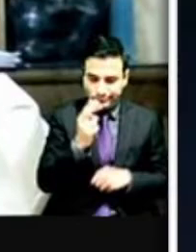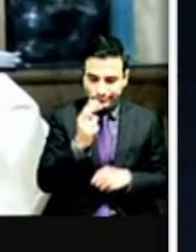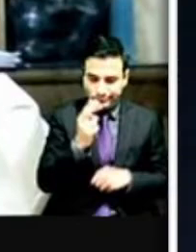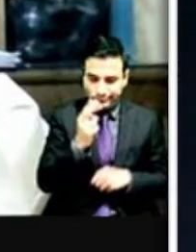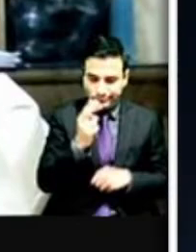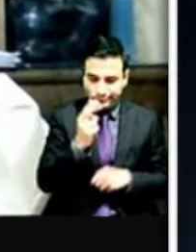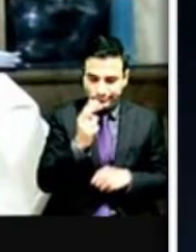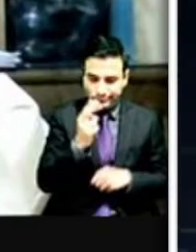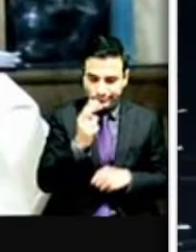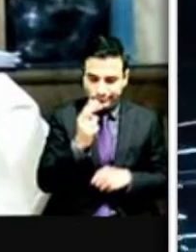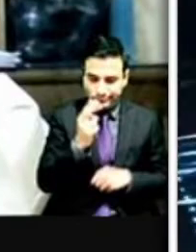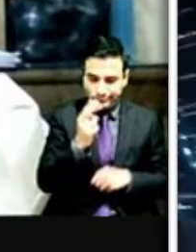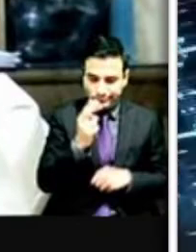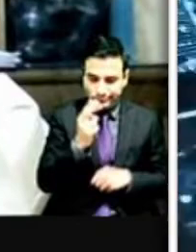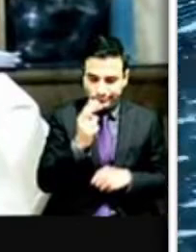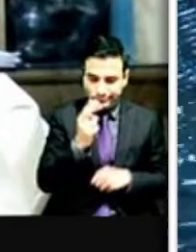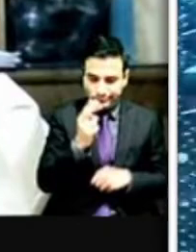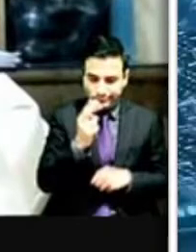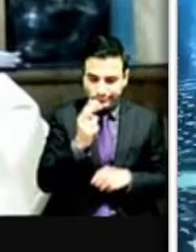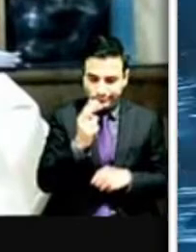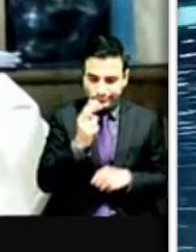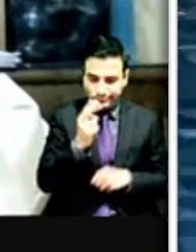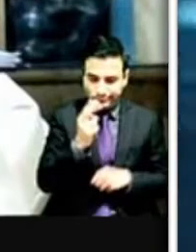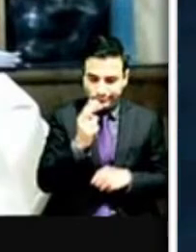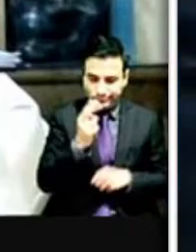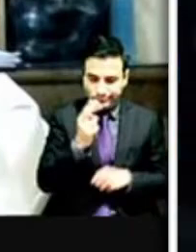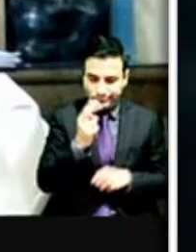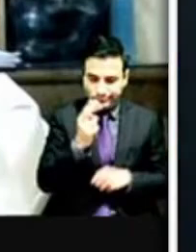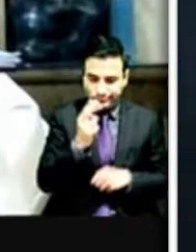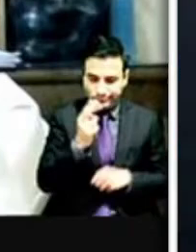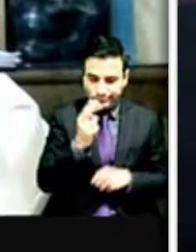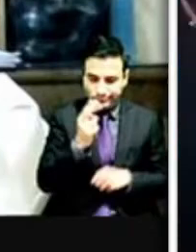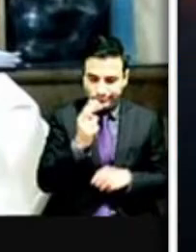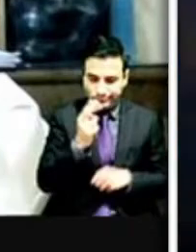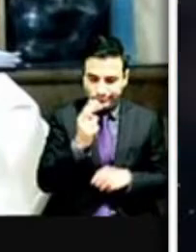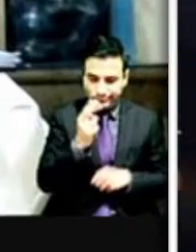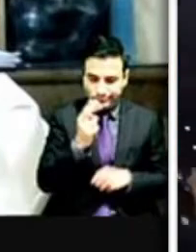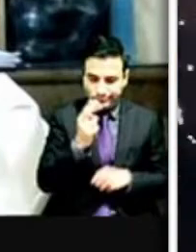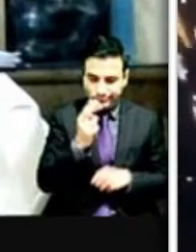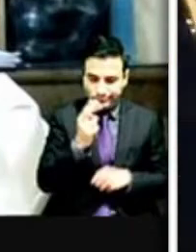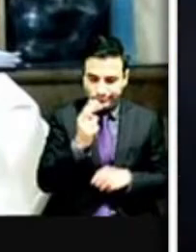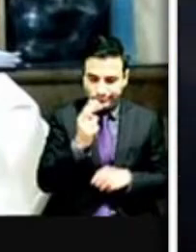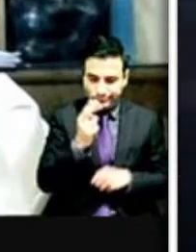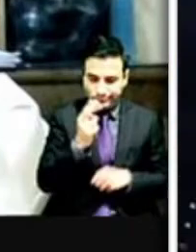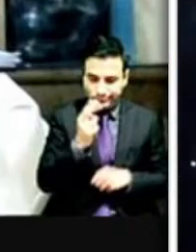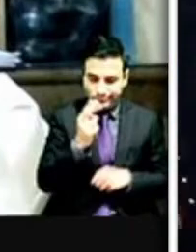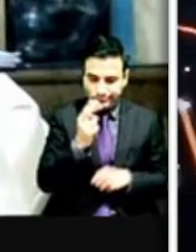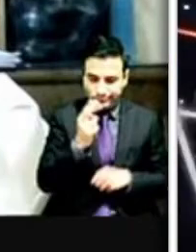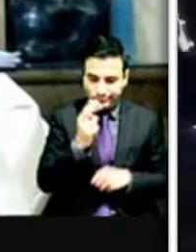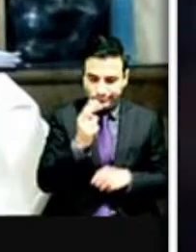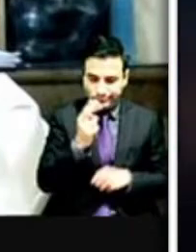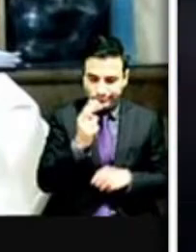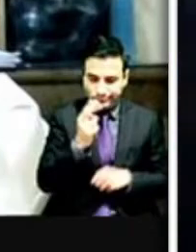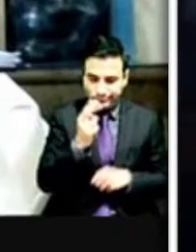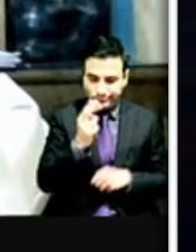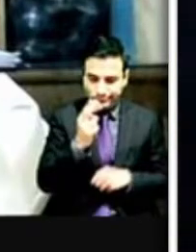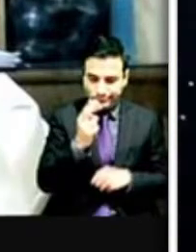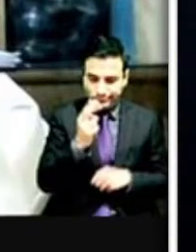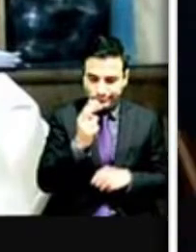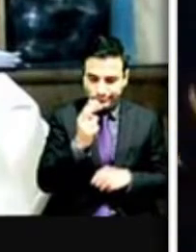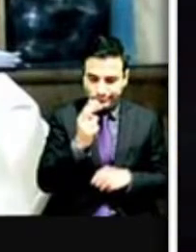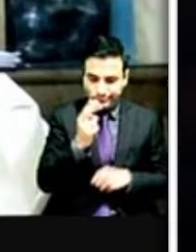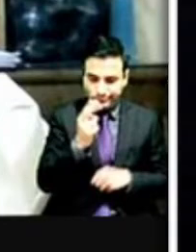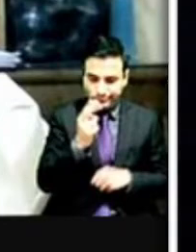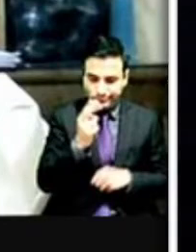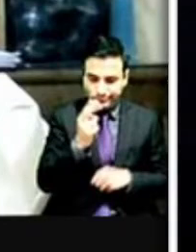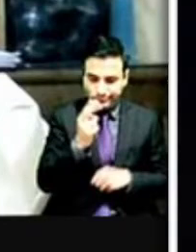cabo la organización de la revocación del mandato. Y en ese sentido, pues el incidente de suspensión que se resolvió, pues claramente establece